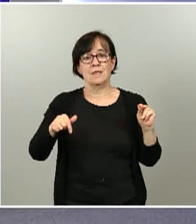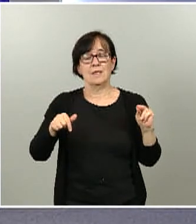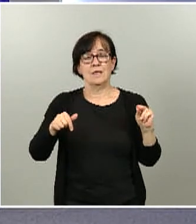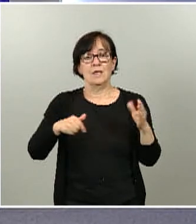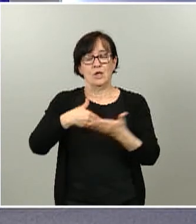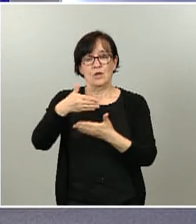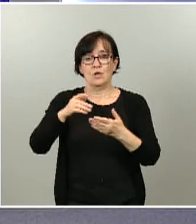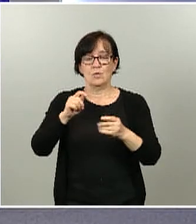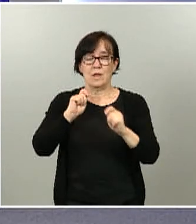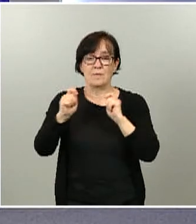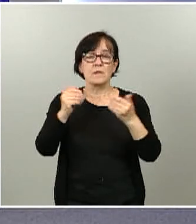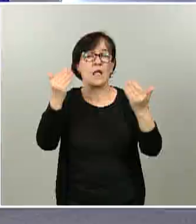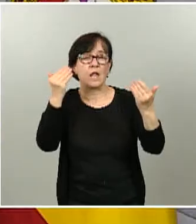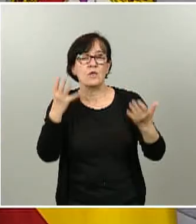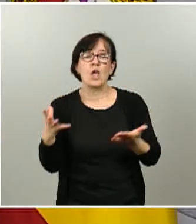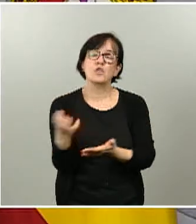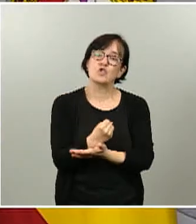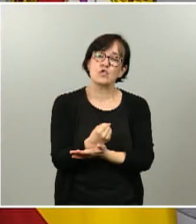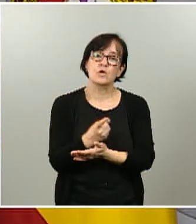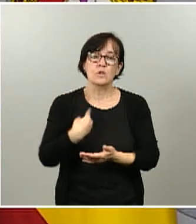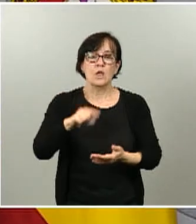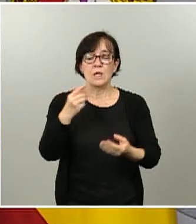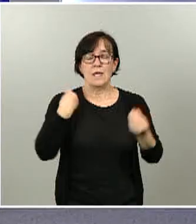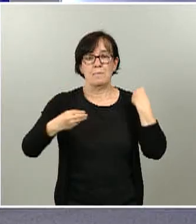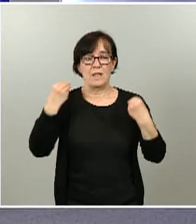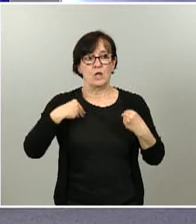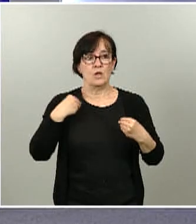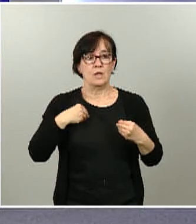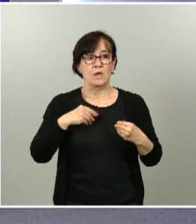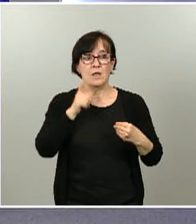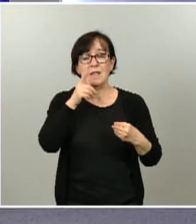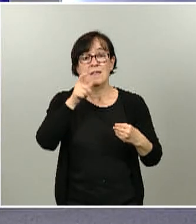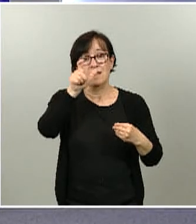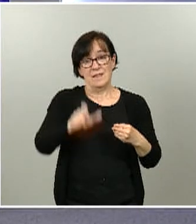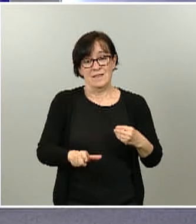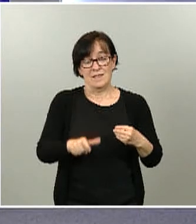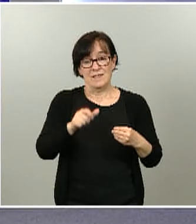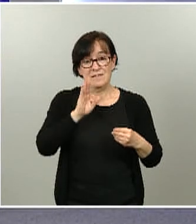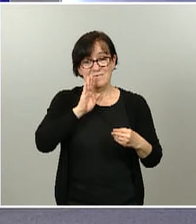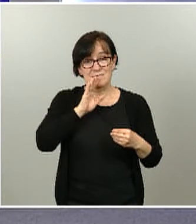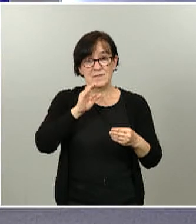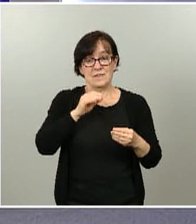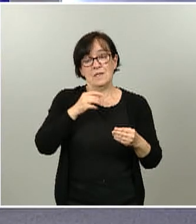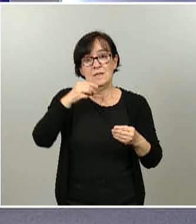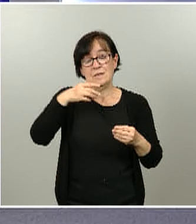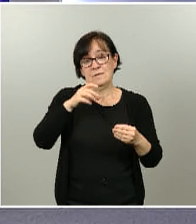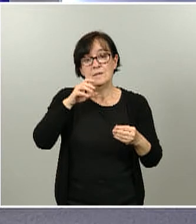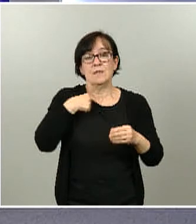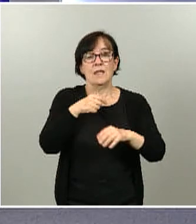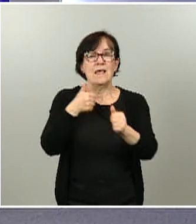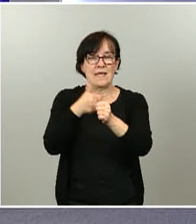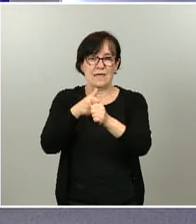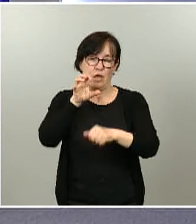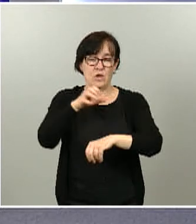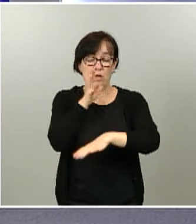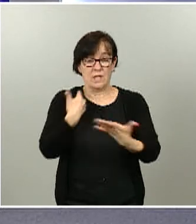a todos ustedes sus preguntas y creo que Miguel Ángel quería hacer algún comentario respecto a esto. Ministra portavoz, simplemente añadir que están a punto